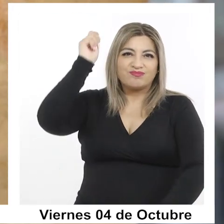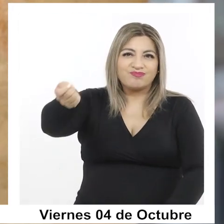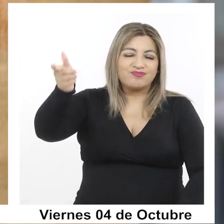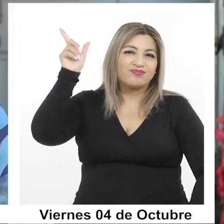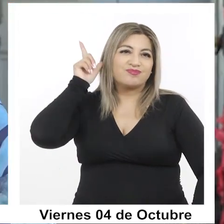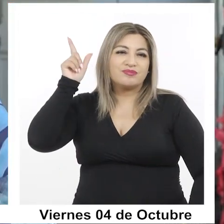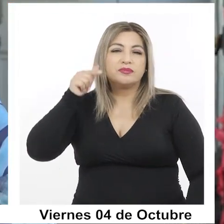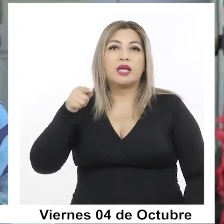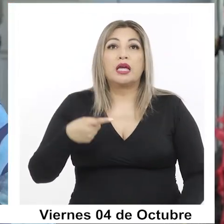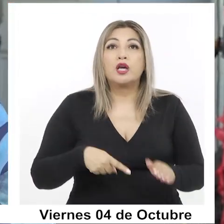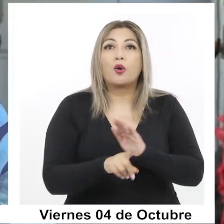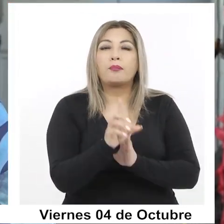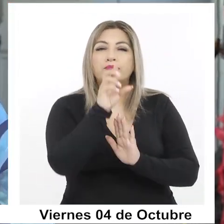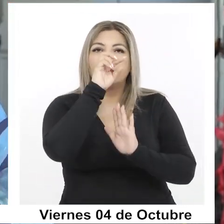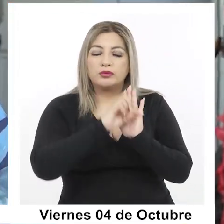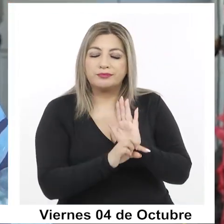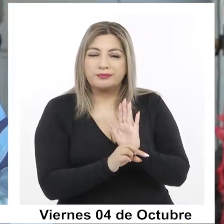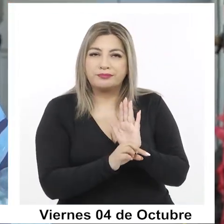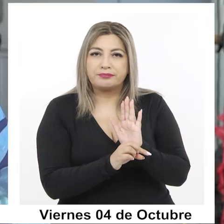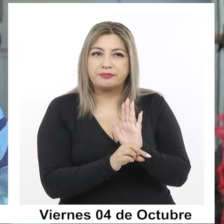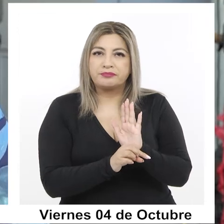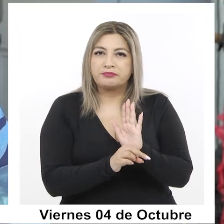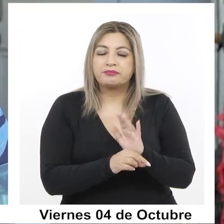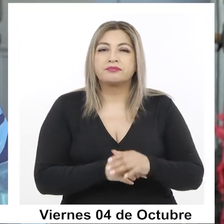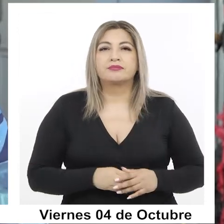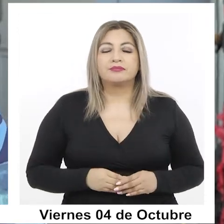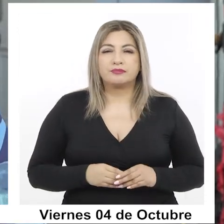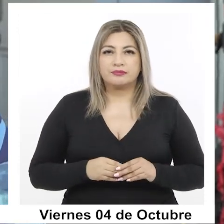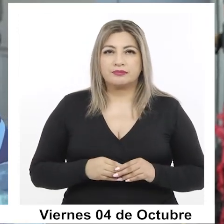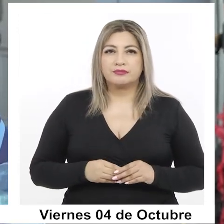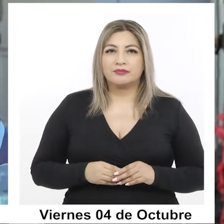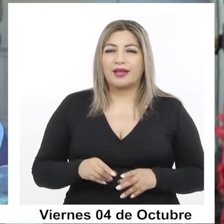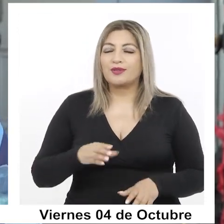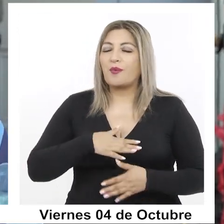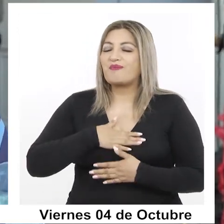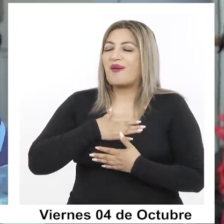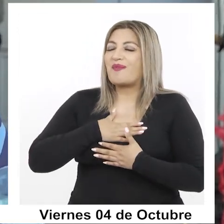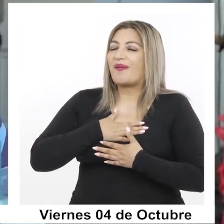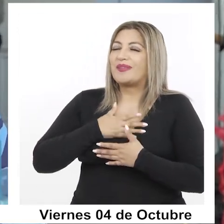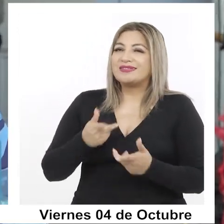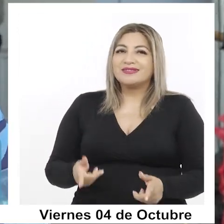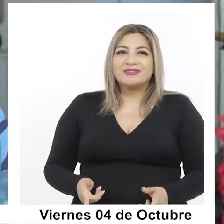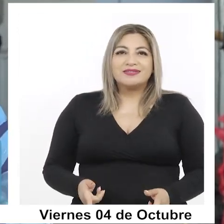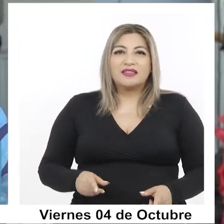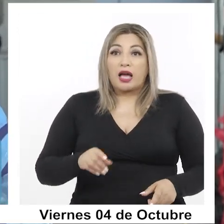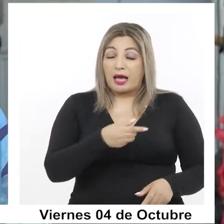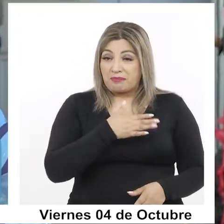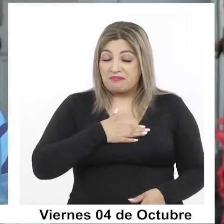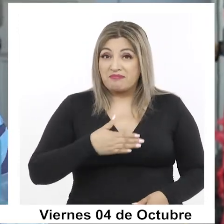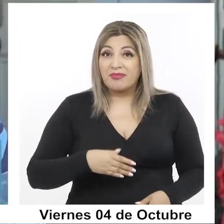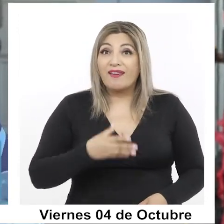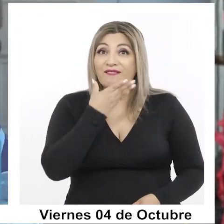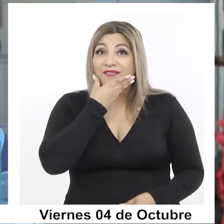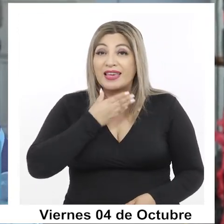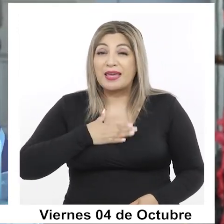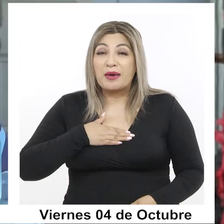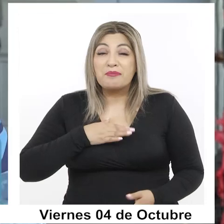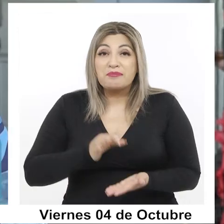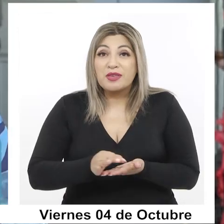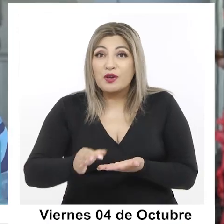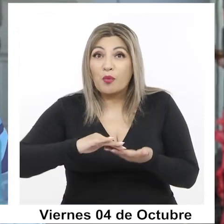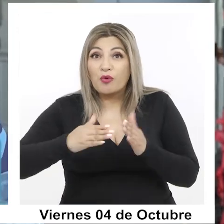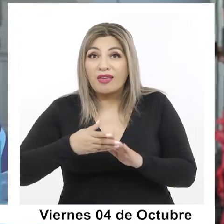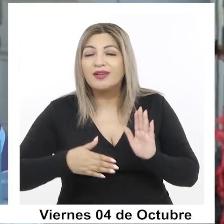Entrar en estos proyectos y poder darnos el placer de poder mostrar estas bellezas de nuestra